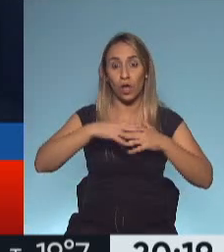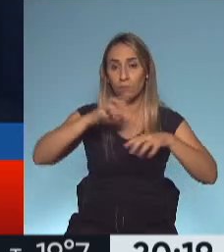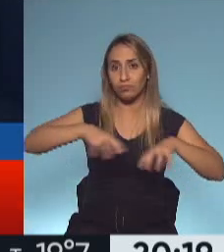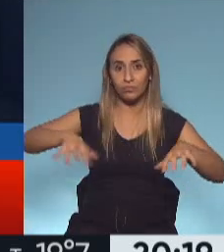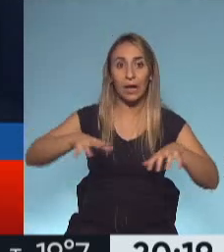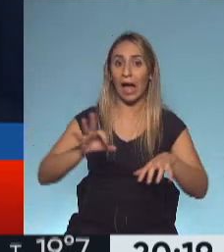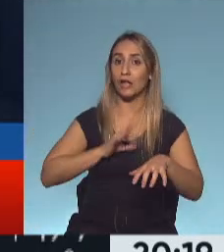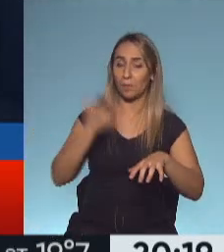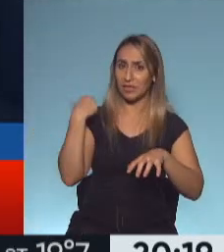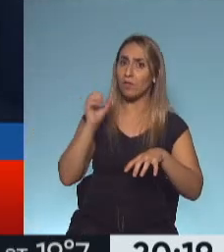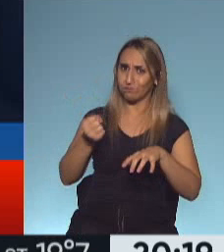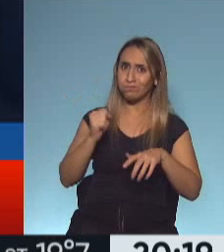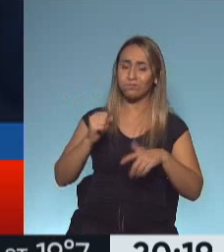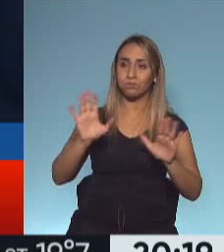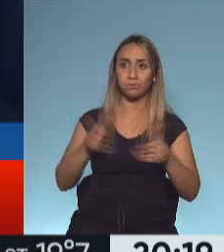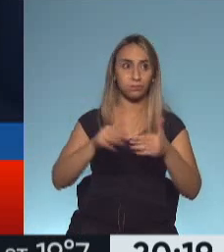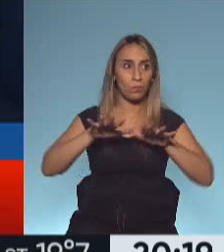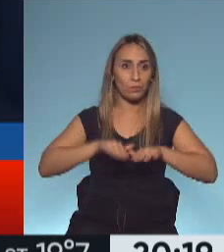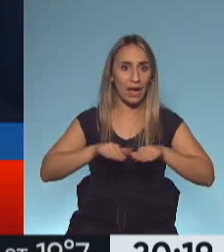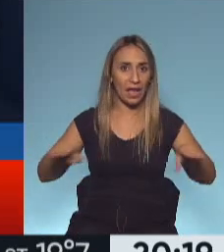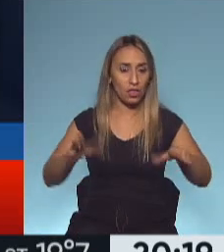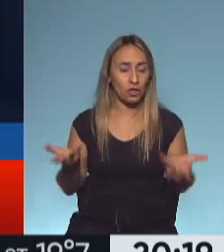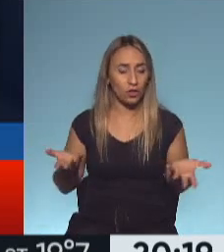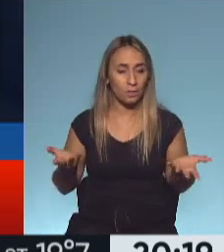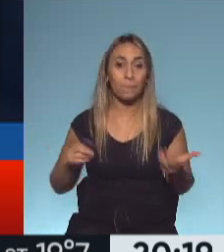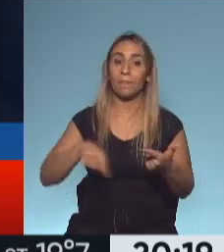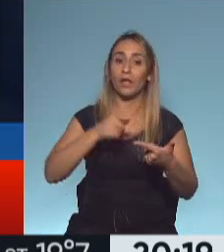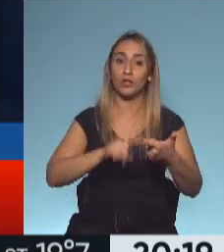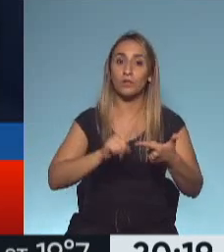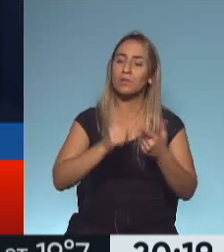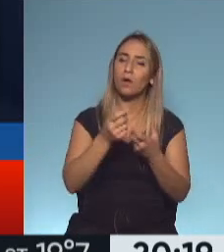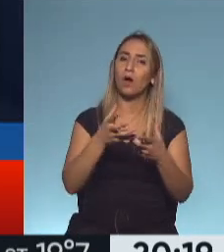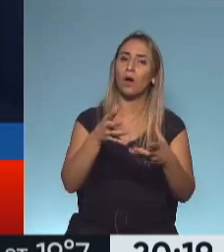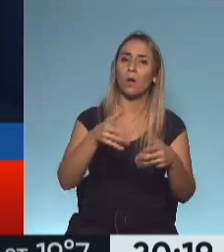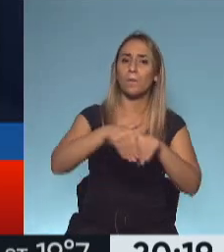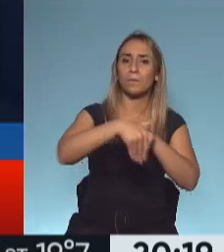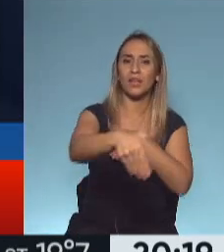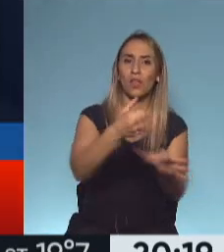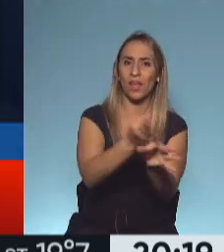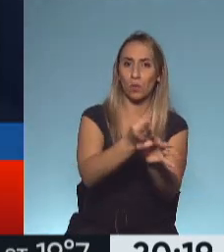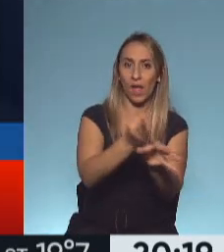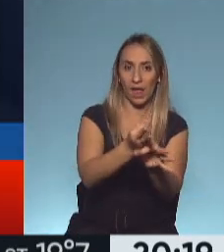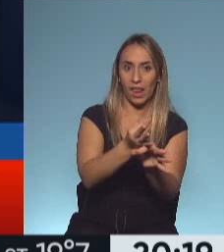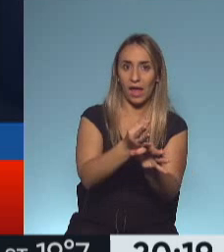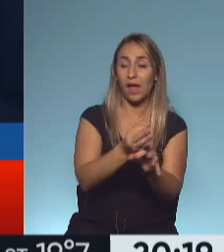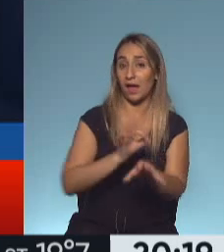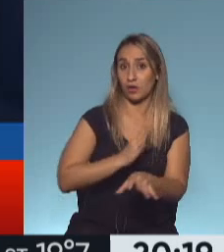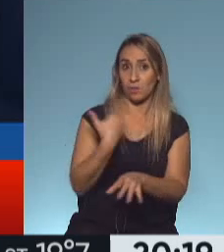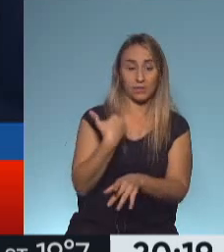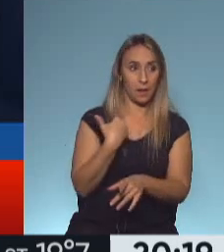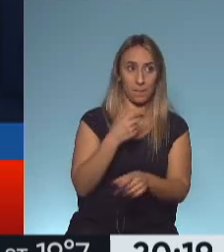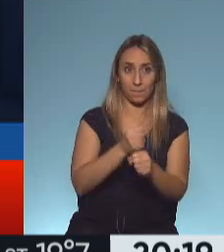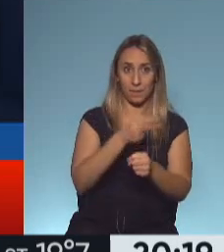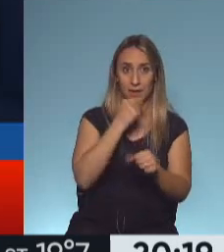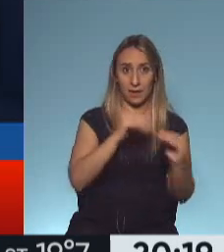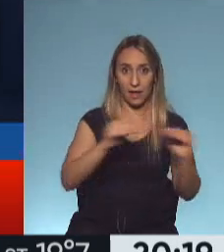sucedió el año pasado y puede llegar a suceder ahora. Y otro es, por ejemplo, el de los micros escolares. El año pasado no tuvieron actividad, este año